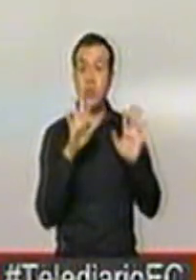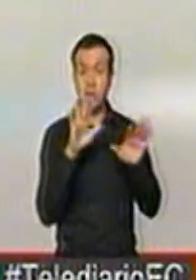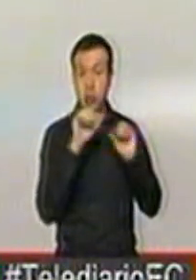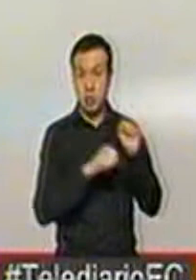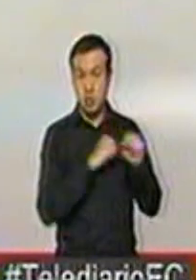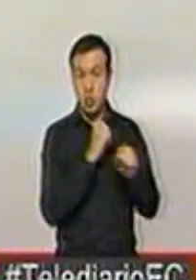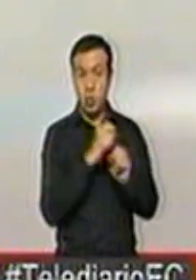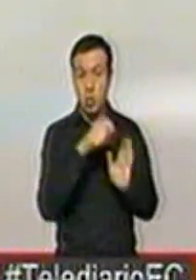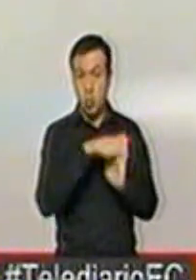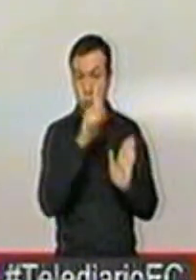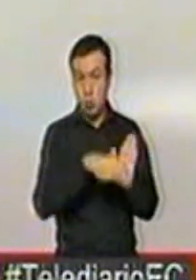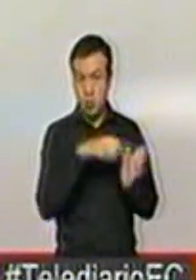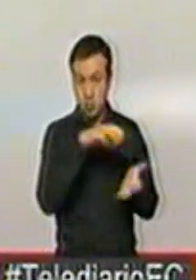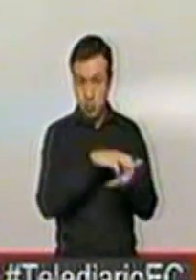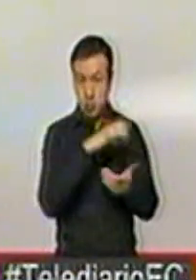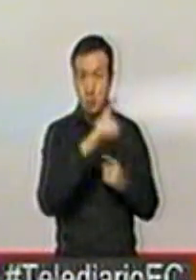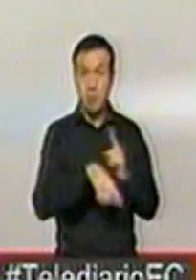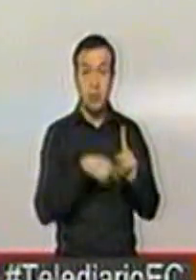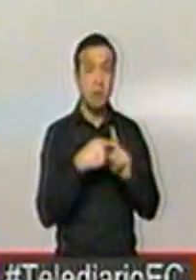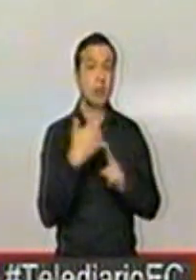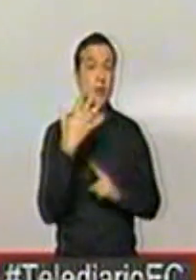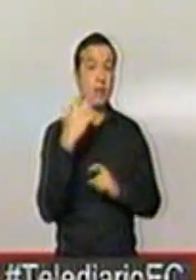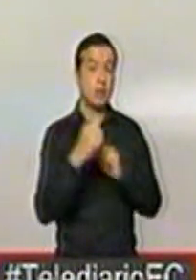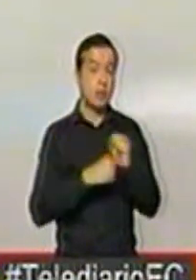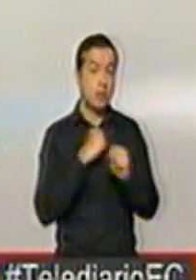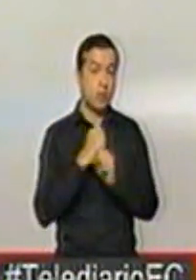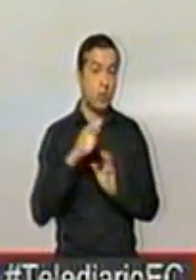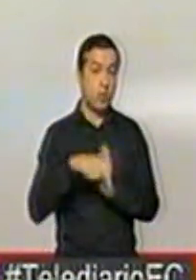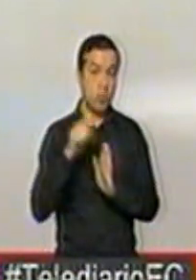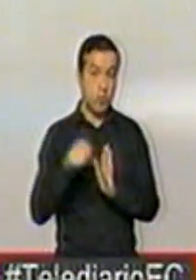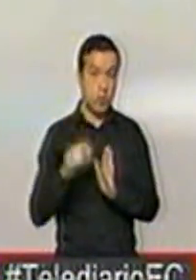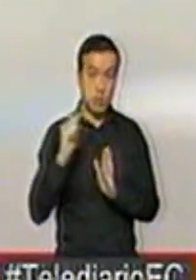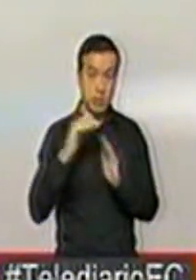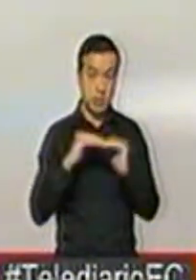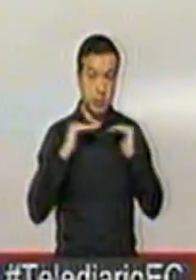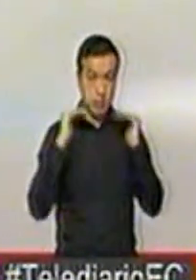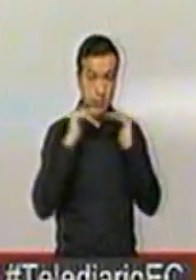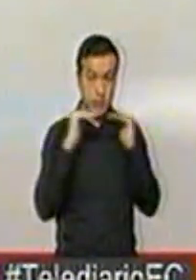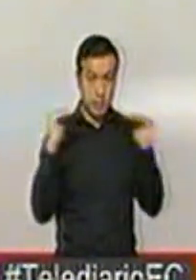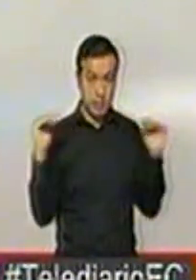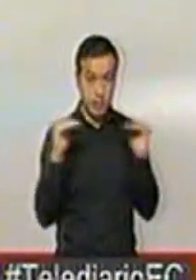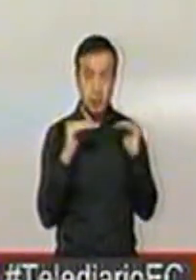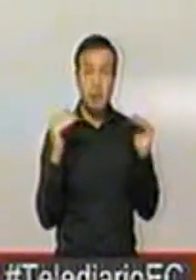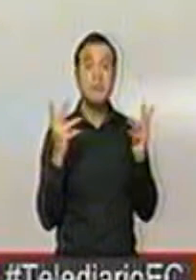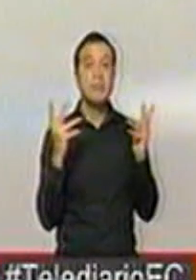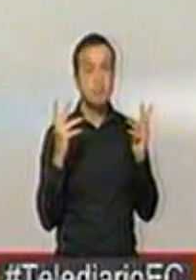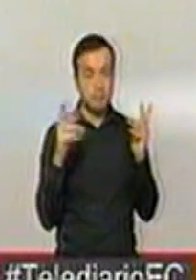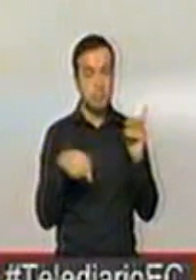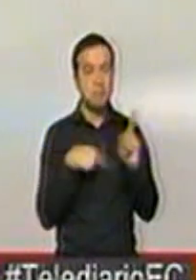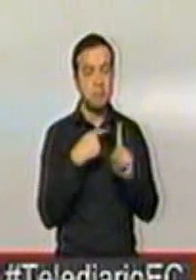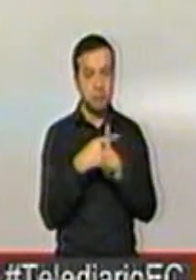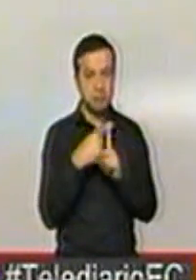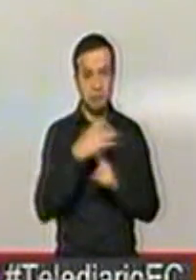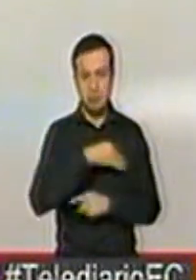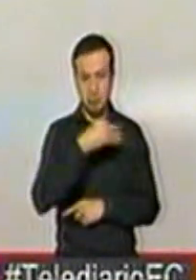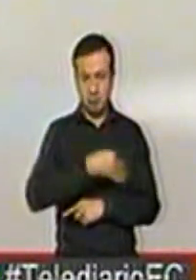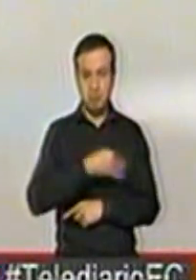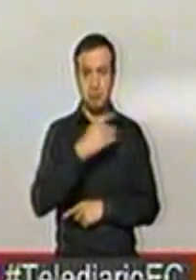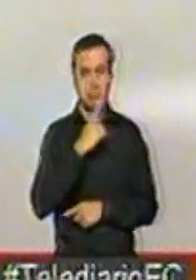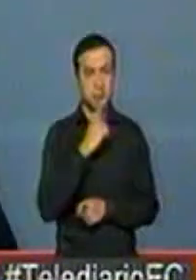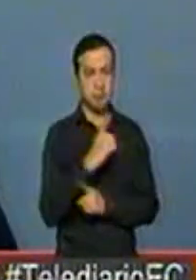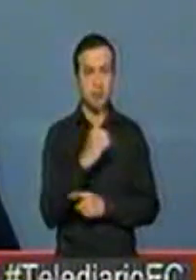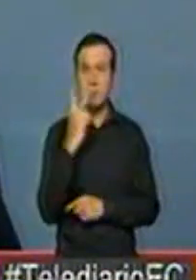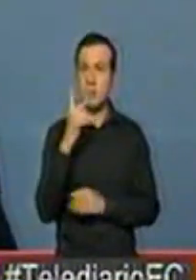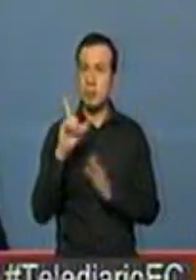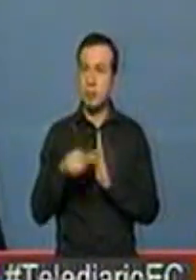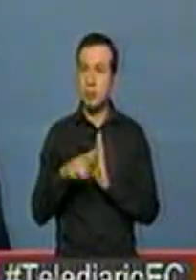como juez provincial y al menos de 15 años como juez de primer nivel creo que pasaría en ese parámetro más los de ética tengo dos